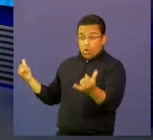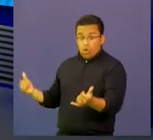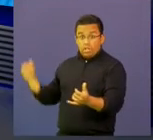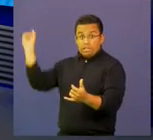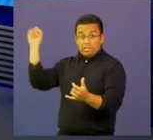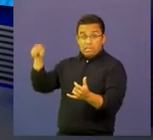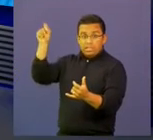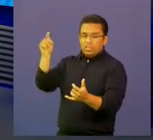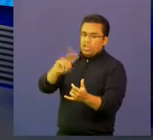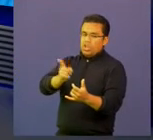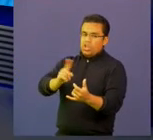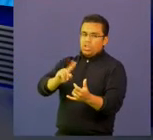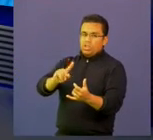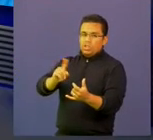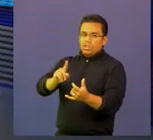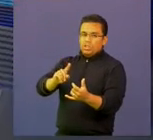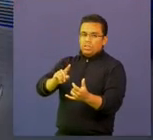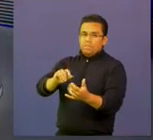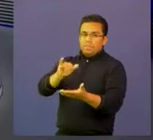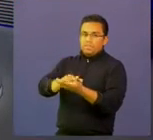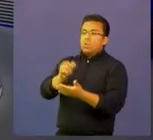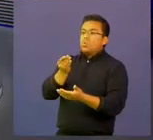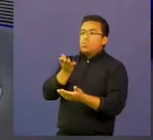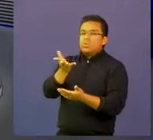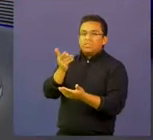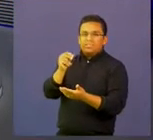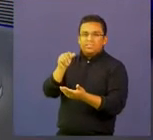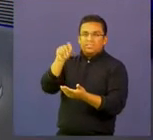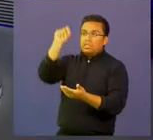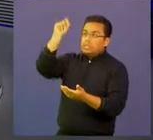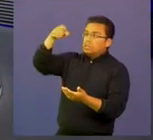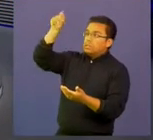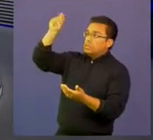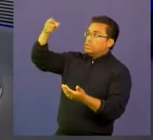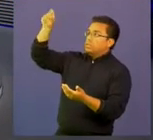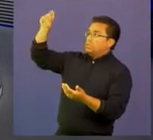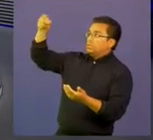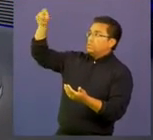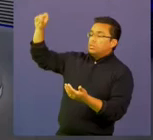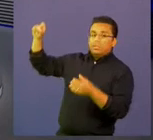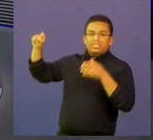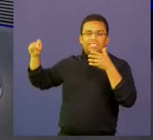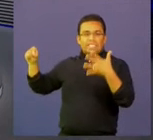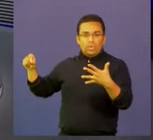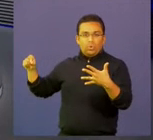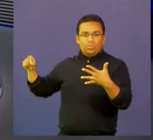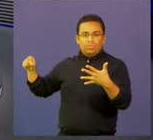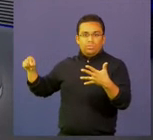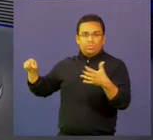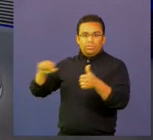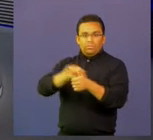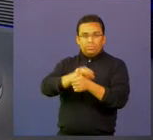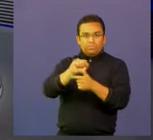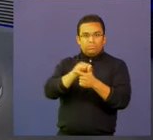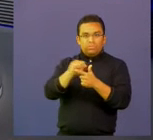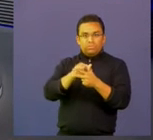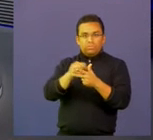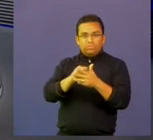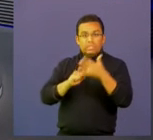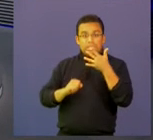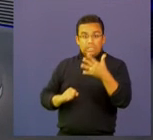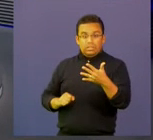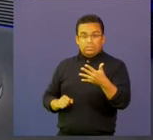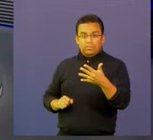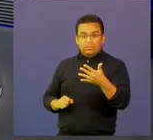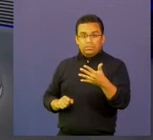pantalla, anota los 5 ejercicios que le pide a todos los estudiantes que hagamos. Entonces, los 5 ejercicios. Y resulta